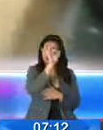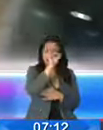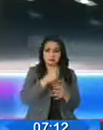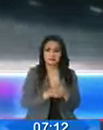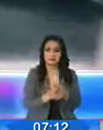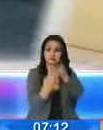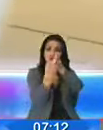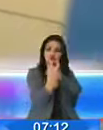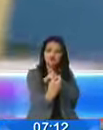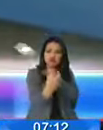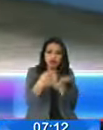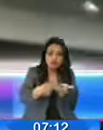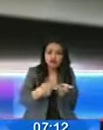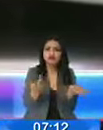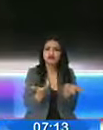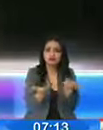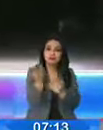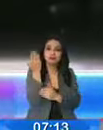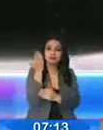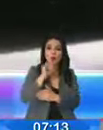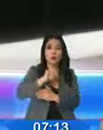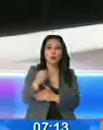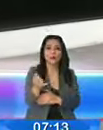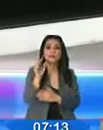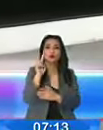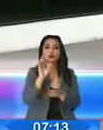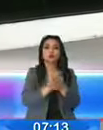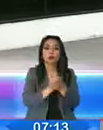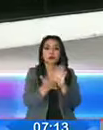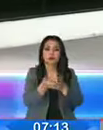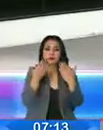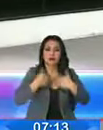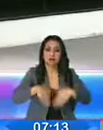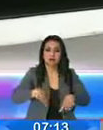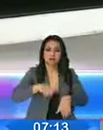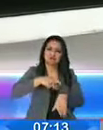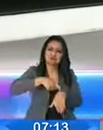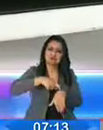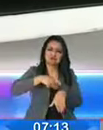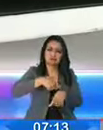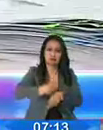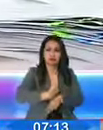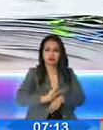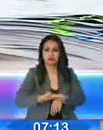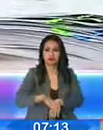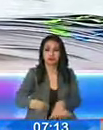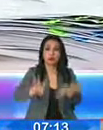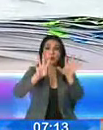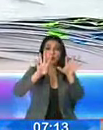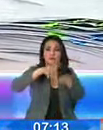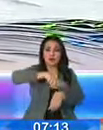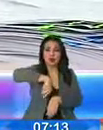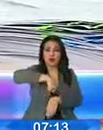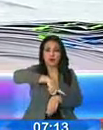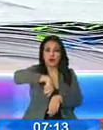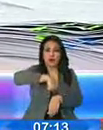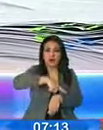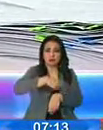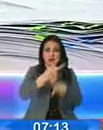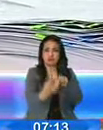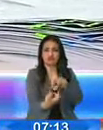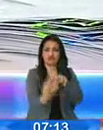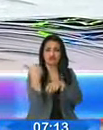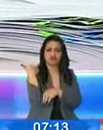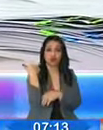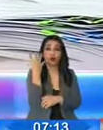formulación de cargos se desarrolló el pasado jueves 2 de noviembre, la que duró aproximadamente 9 horas, en la que se levantaron cargos contra